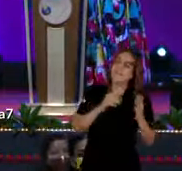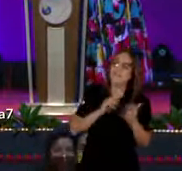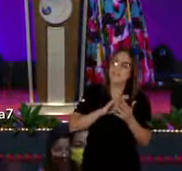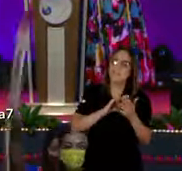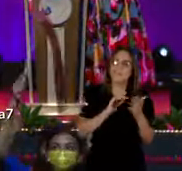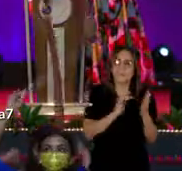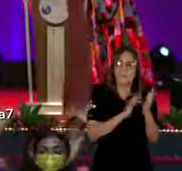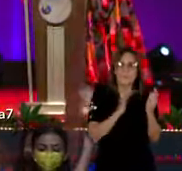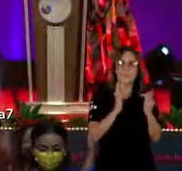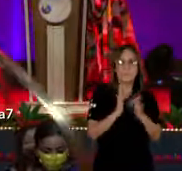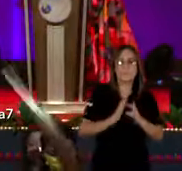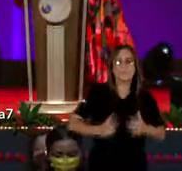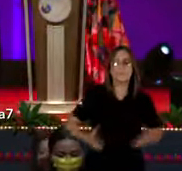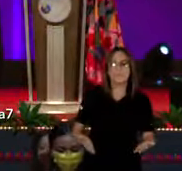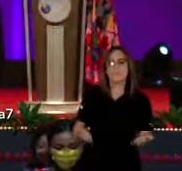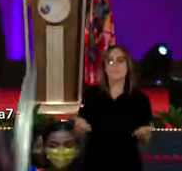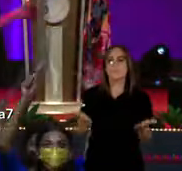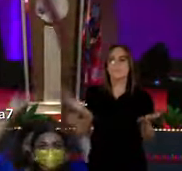ti, Jesús.